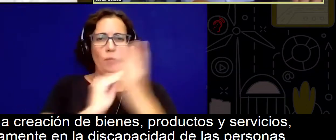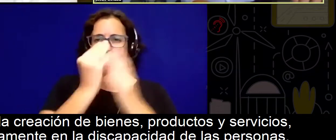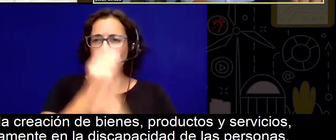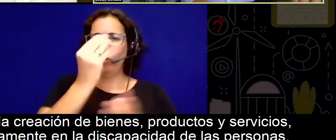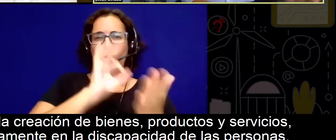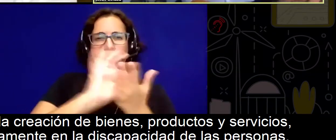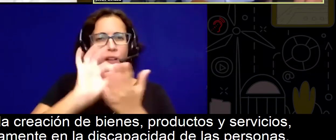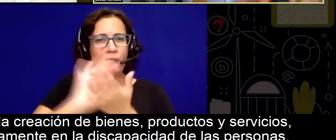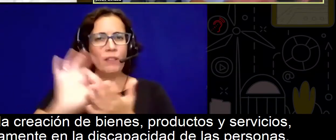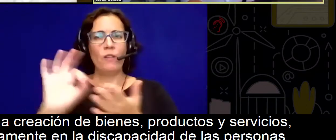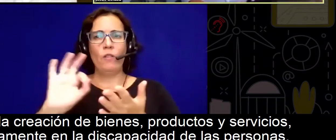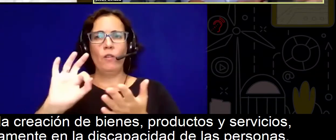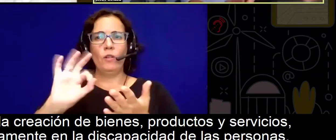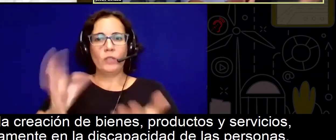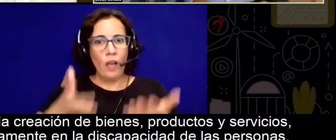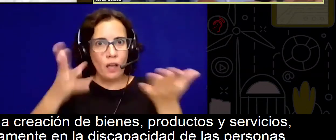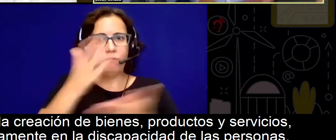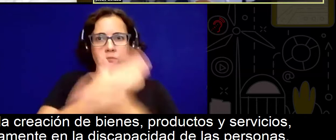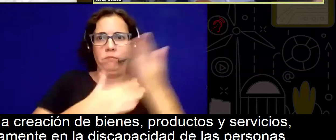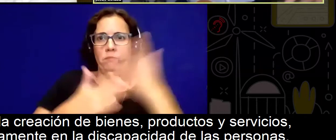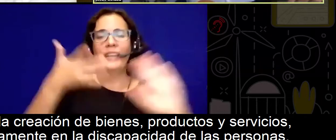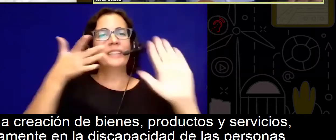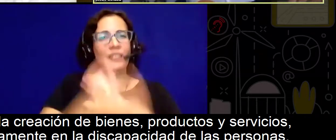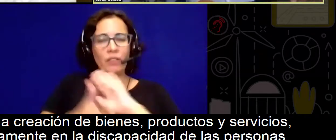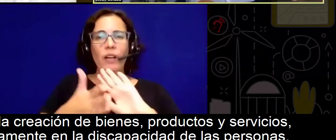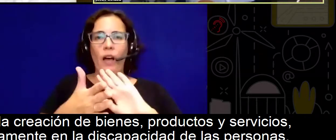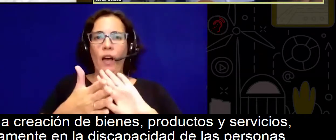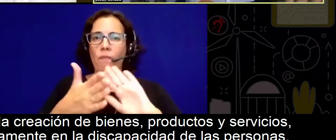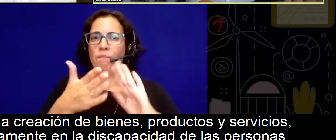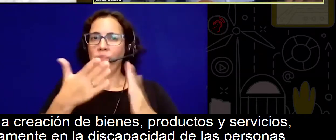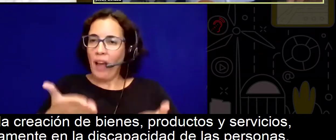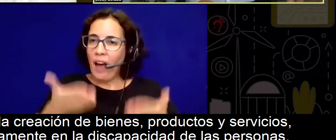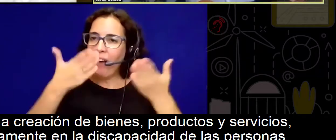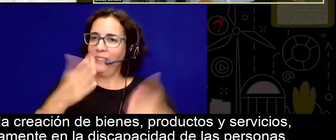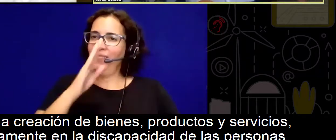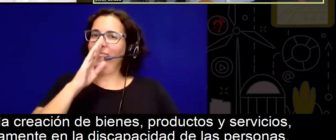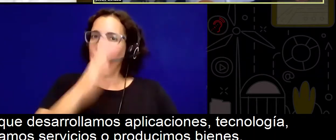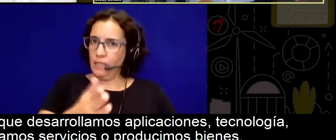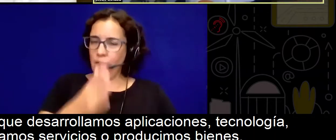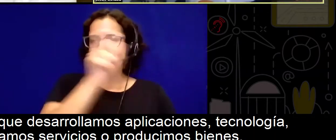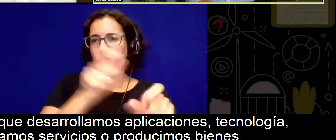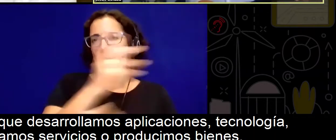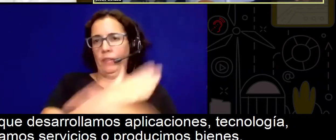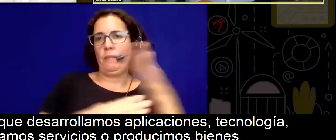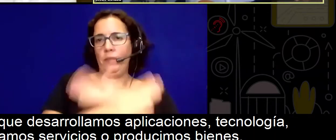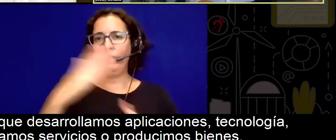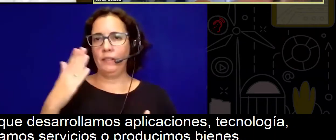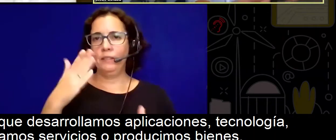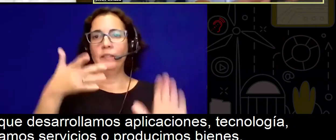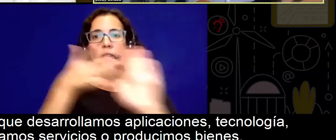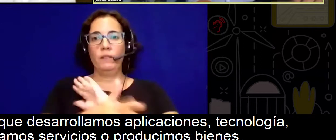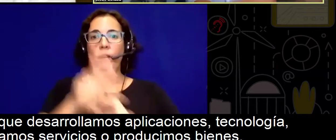servicios, y incidimos indirectamente o directamente, mejor dicho, en la discapacidad de las personas, ¿no? Con lo cual, los que